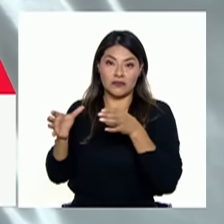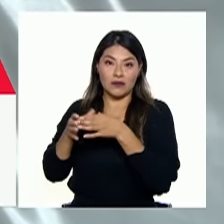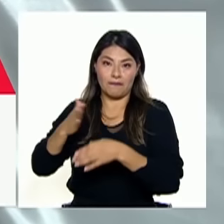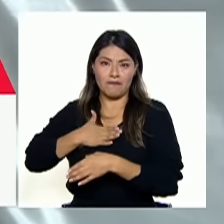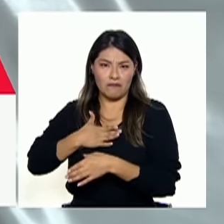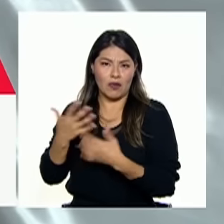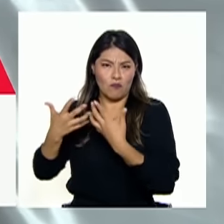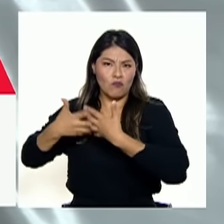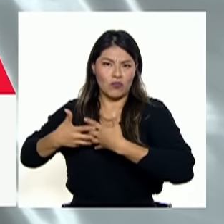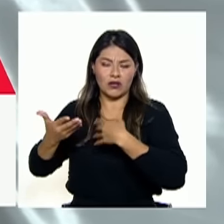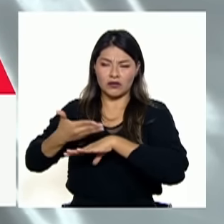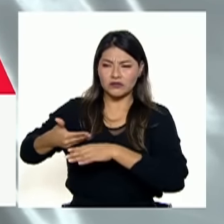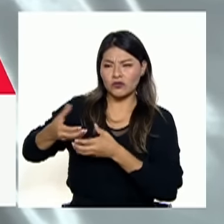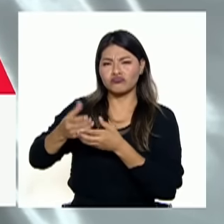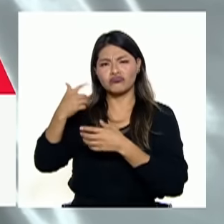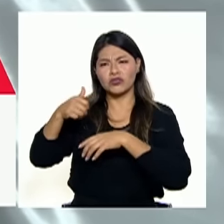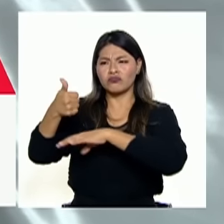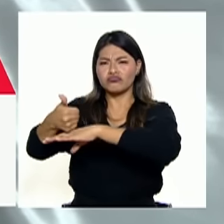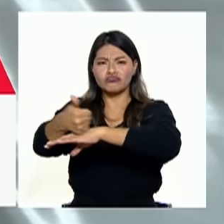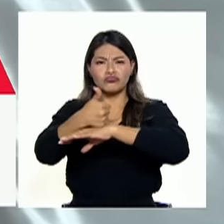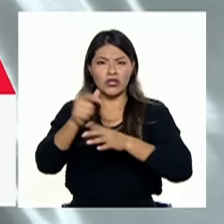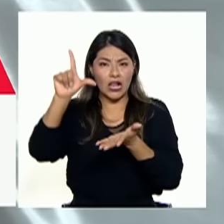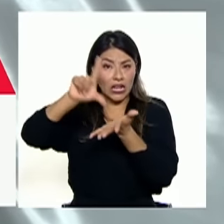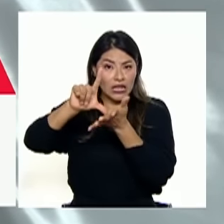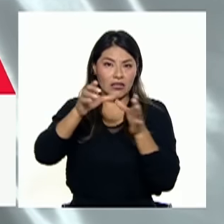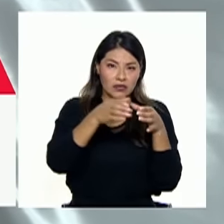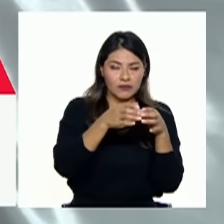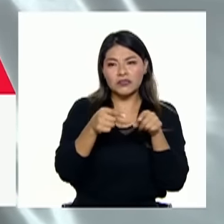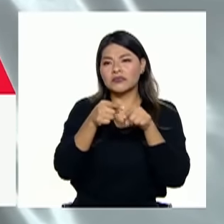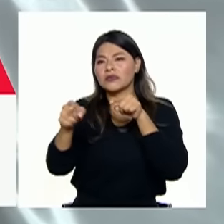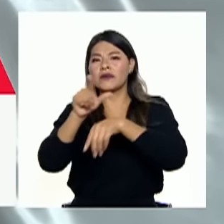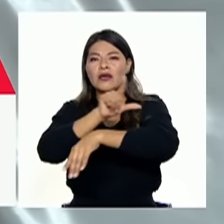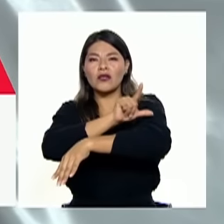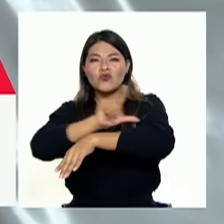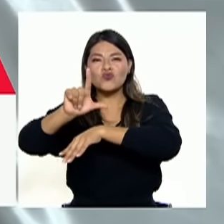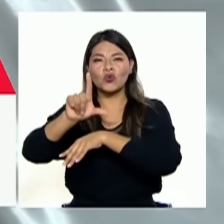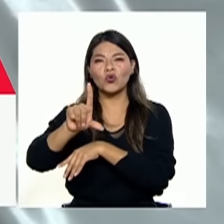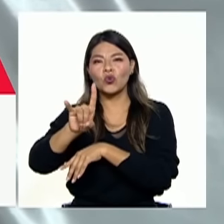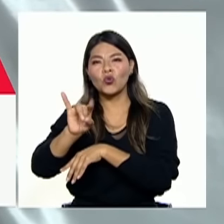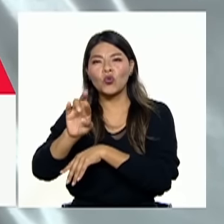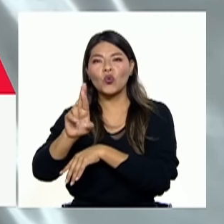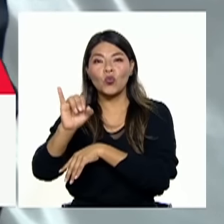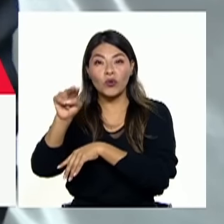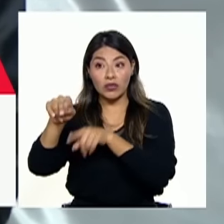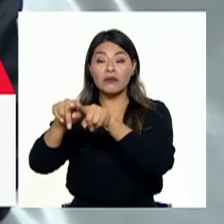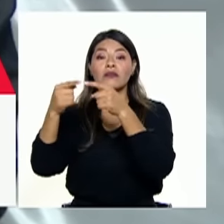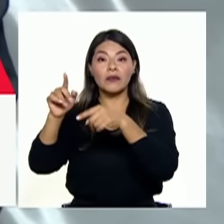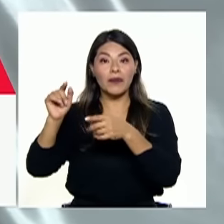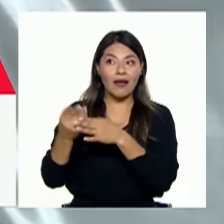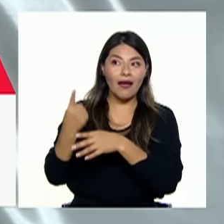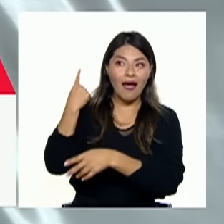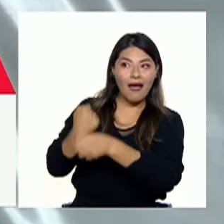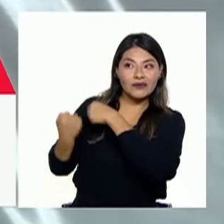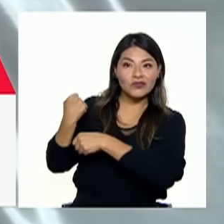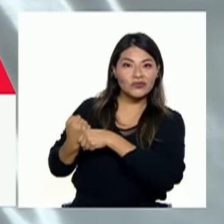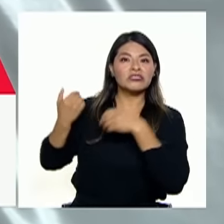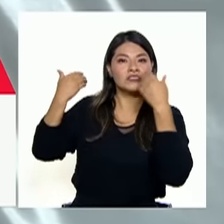que siempre ha tenido una planta centralizada en Lima, en Lurín, el año pasado abrió su primera planta